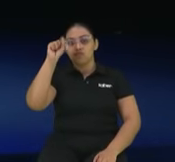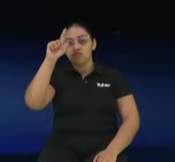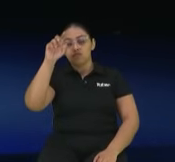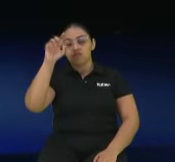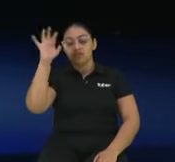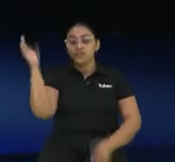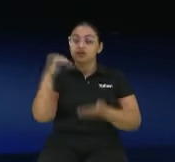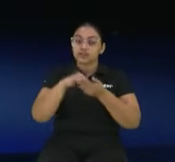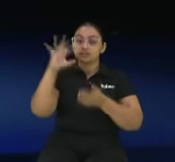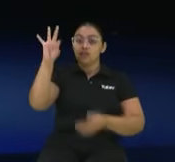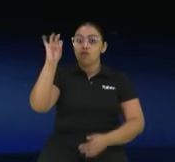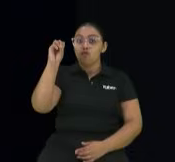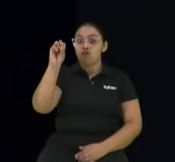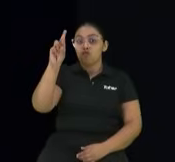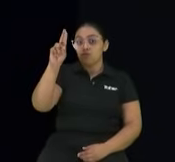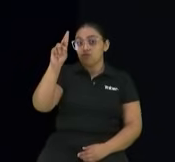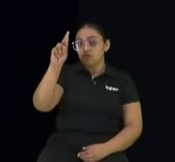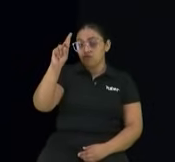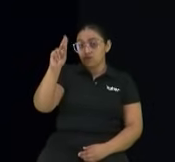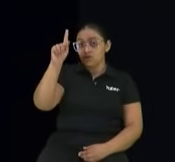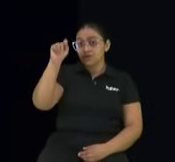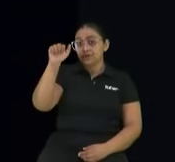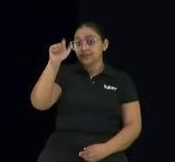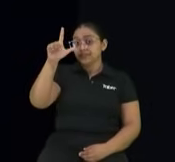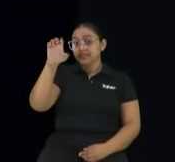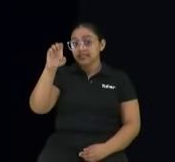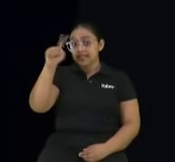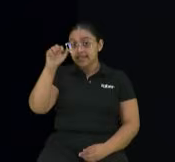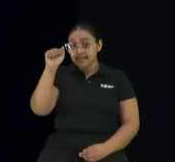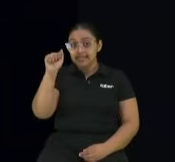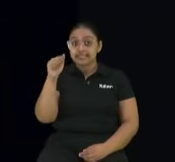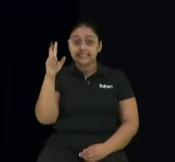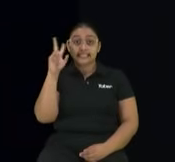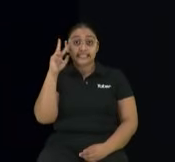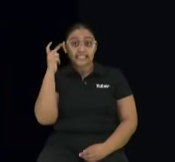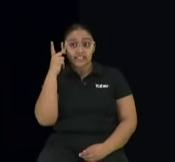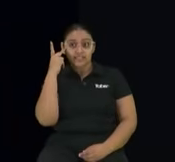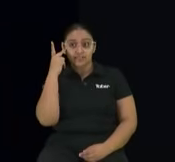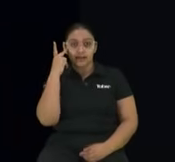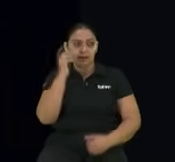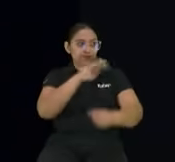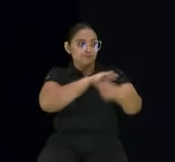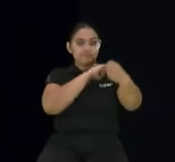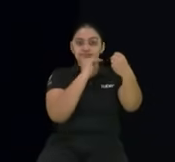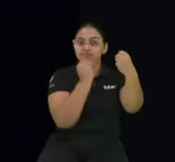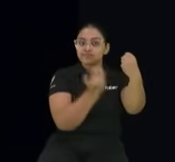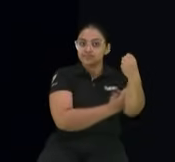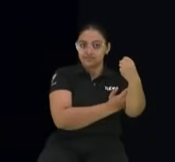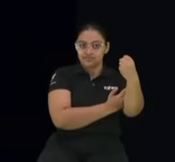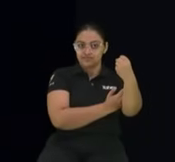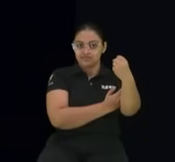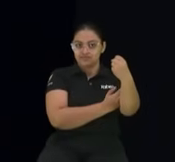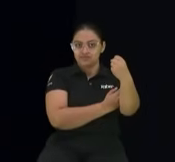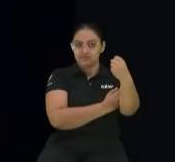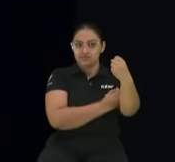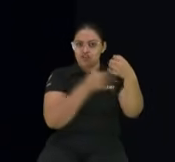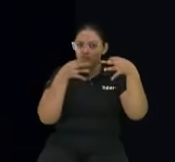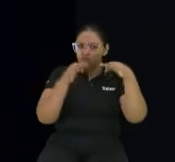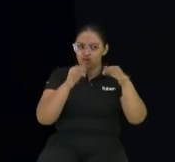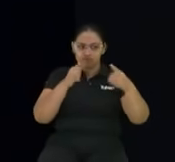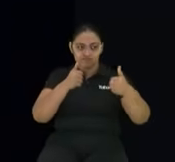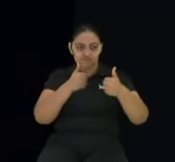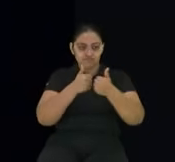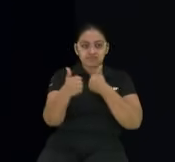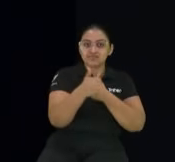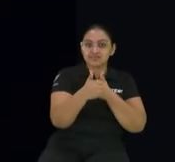griego significa también fuerza potencia o poder la potencia para seguir peleando contra las